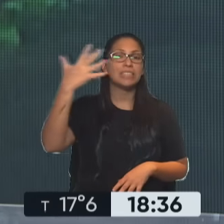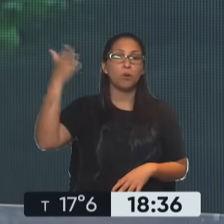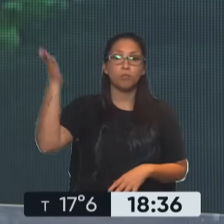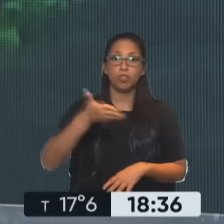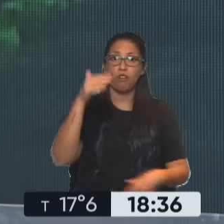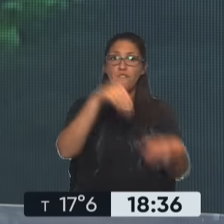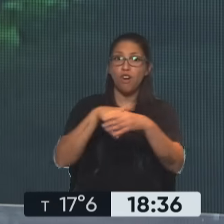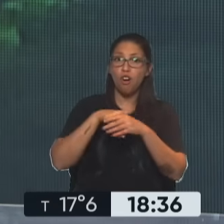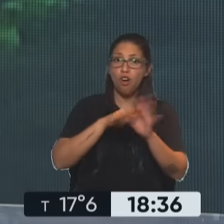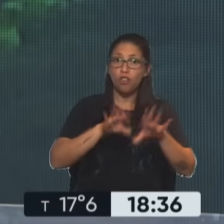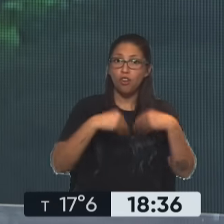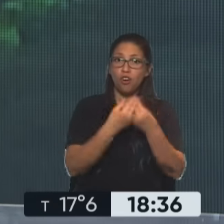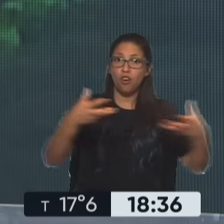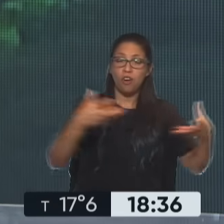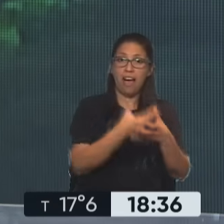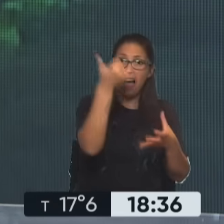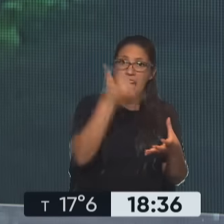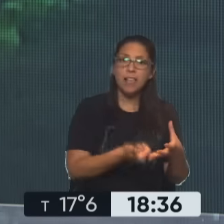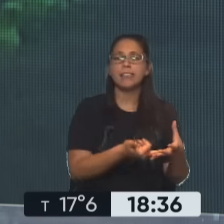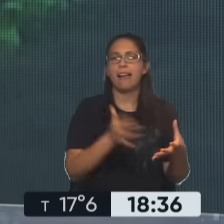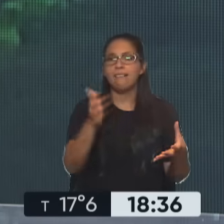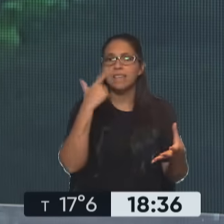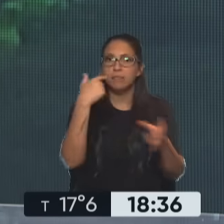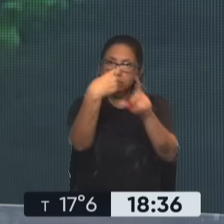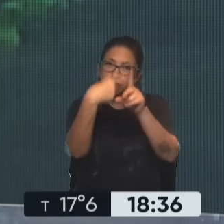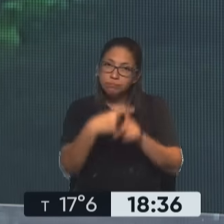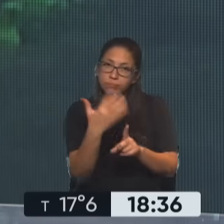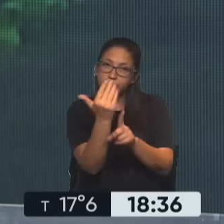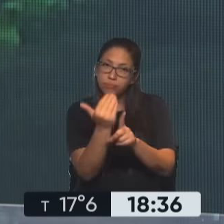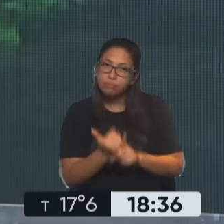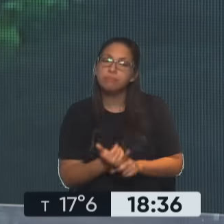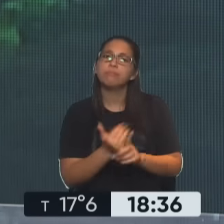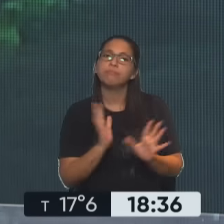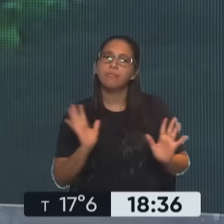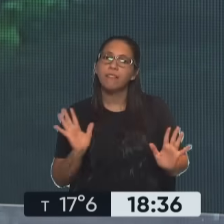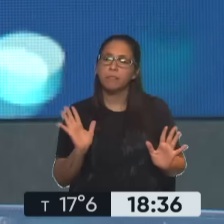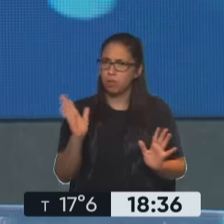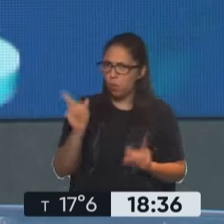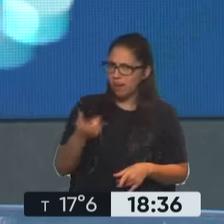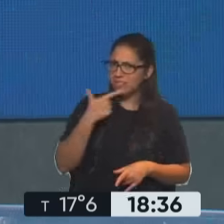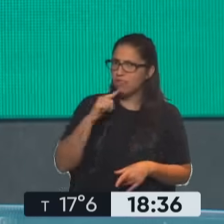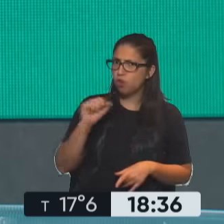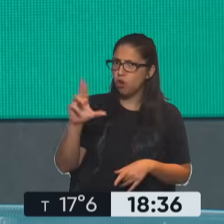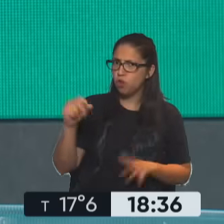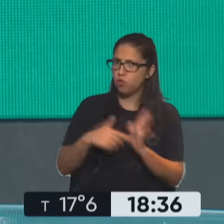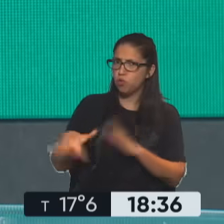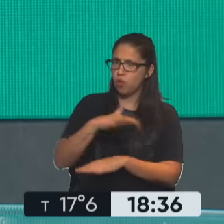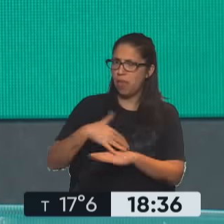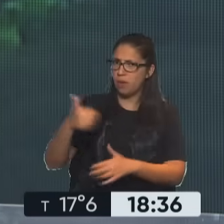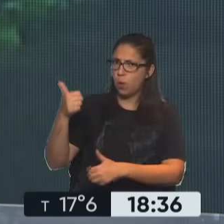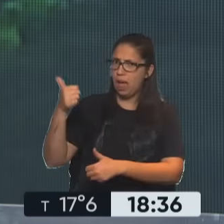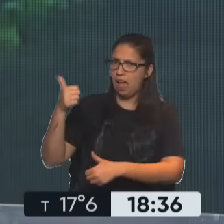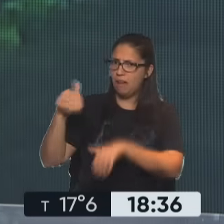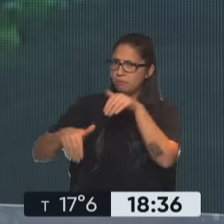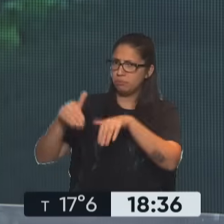49,65% de Es los difícil. votos, digo, me parece que hay que esperar el recuento de los votos. Pero bien lo de Santoro, digo. Lo de Igual. Santoro fue una elección también